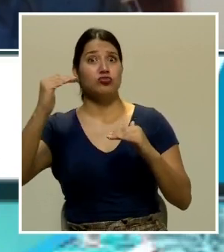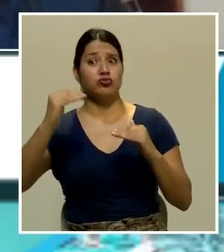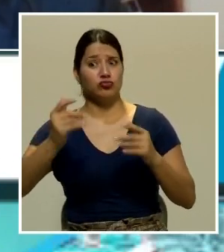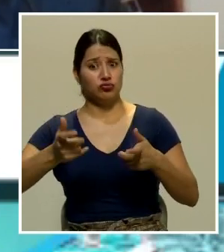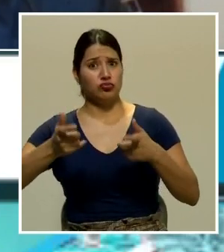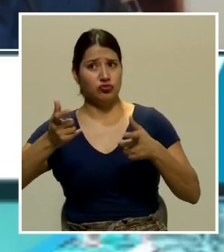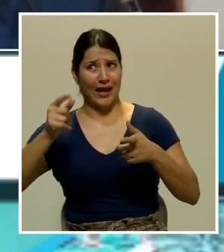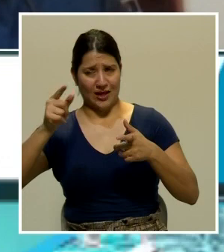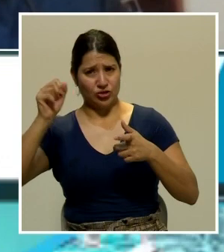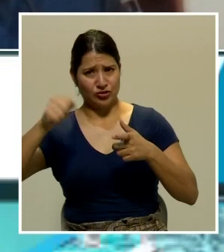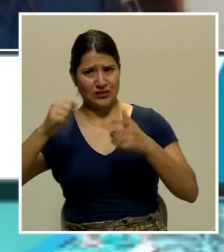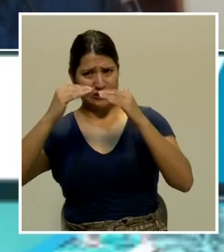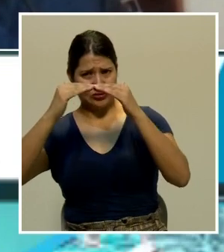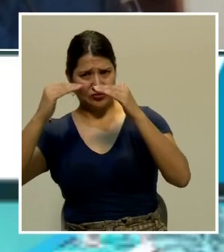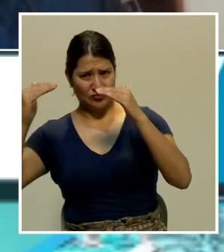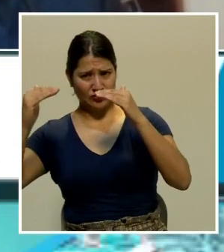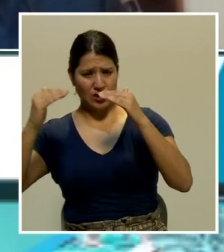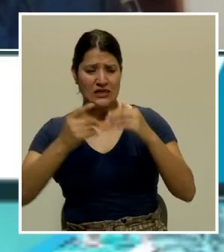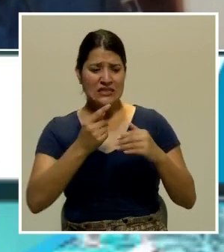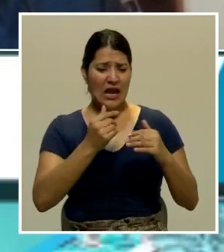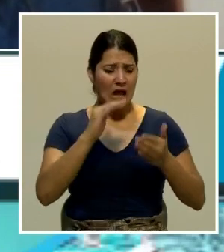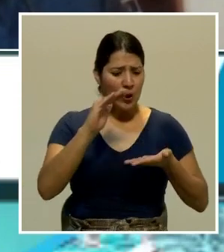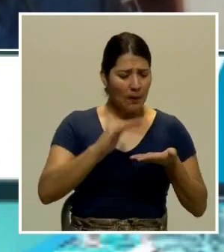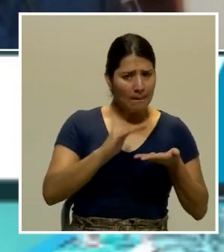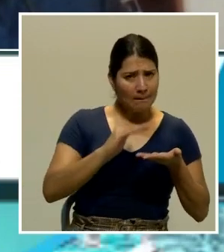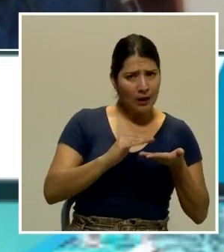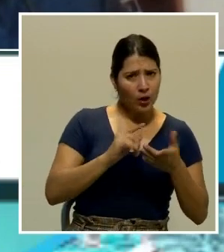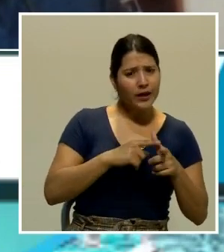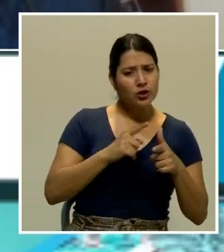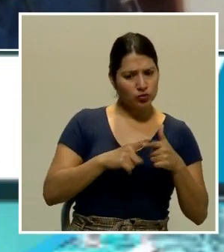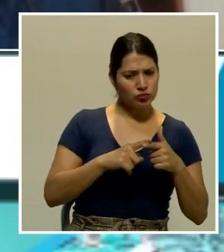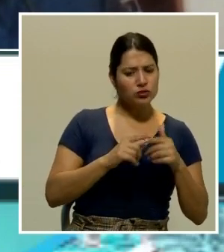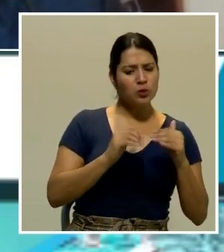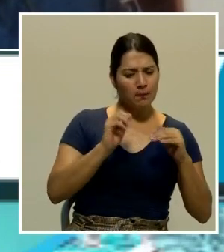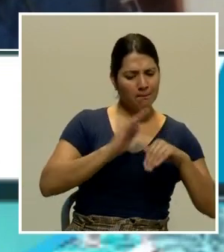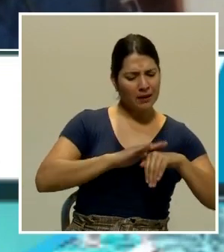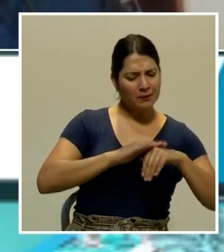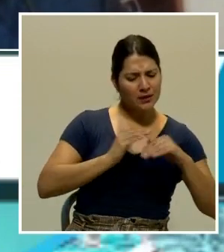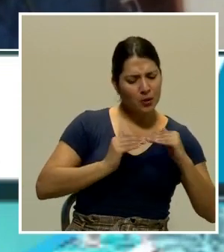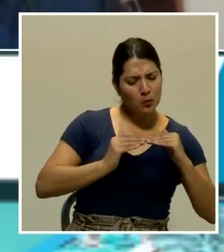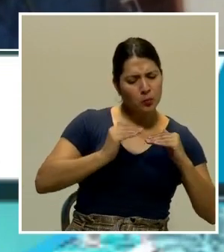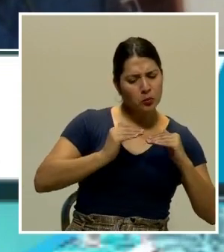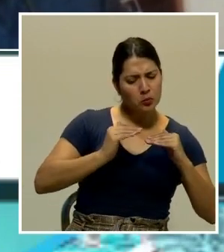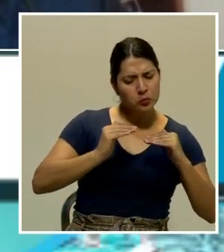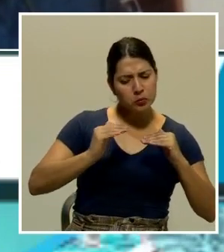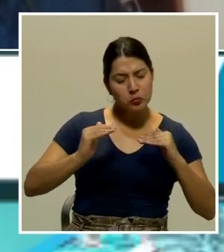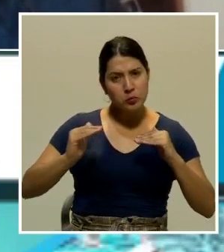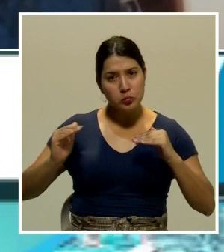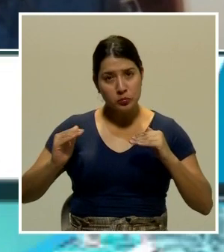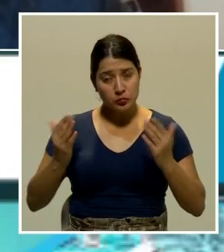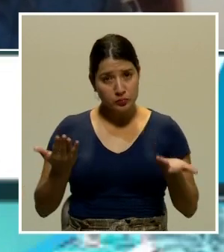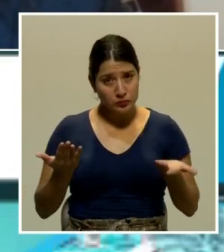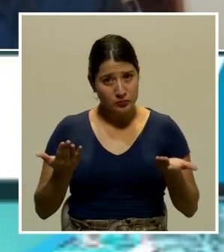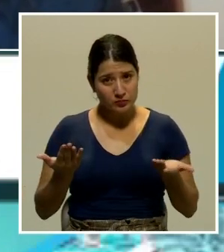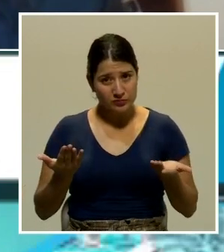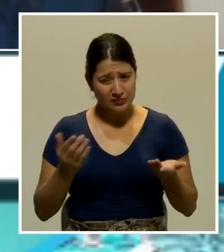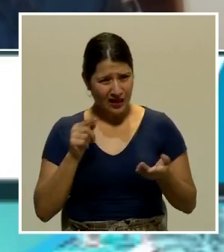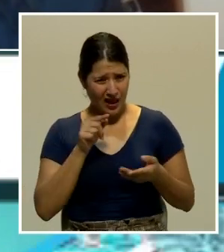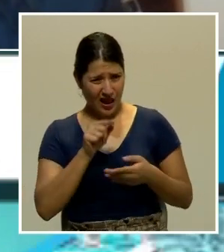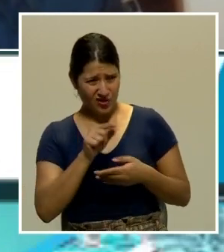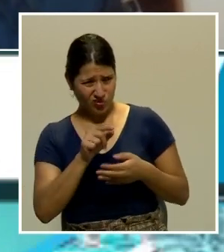público? ¿No es eso recargar la crisis de una manera despareja? La